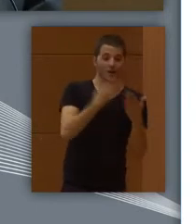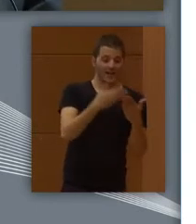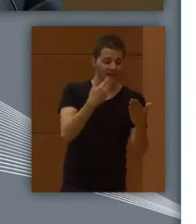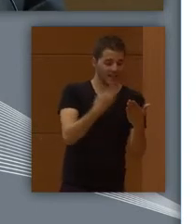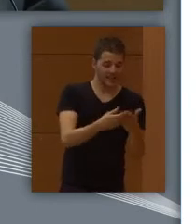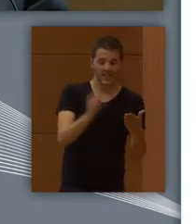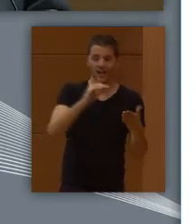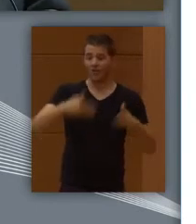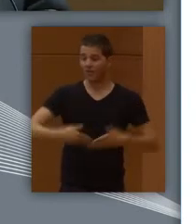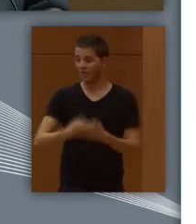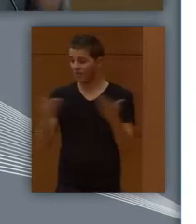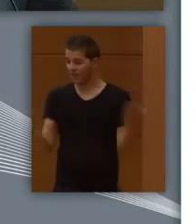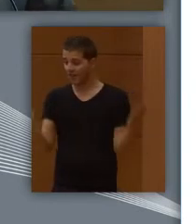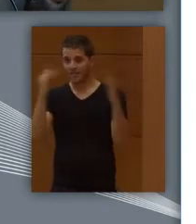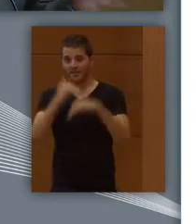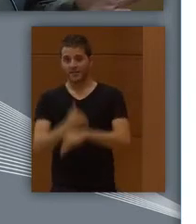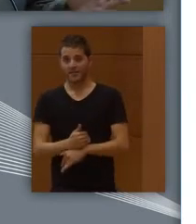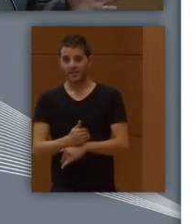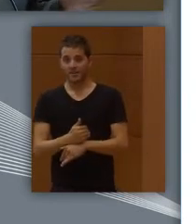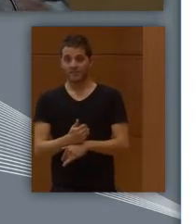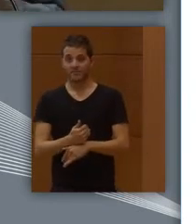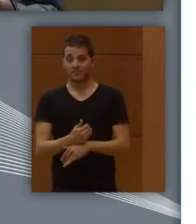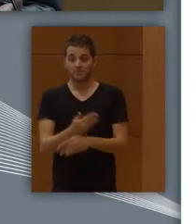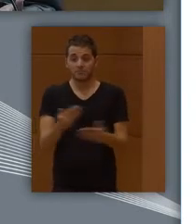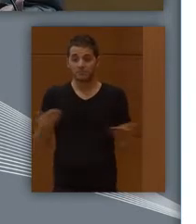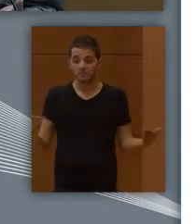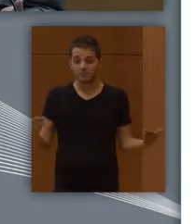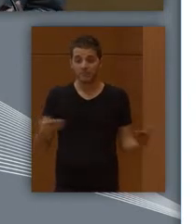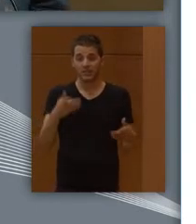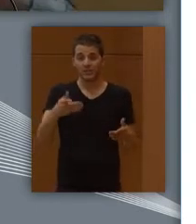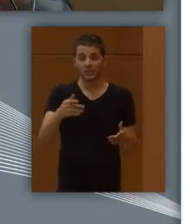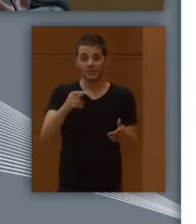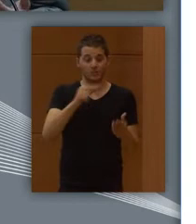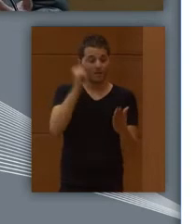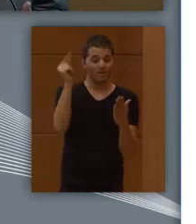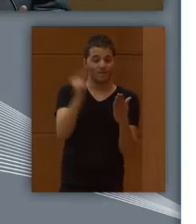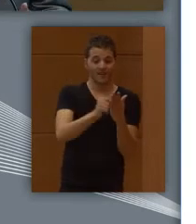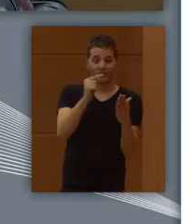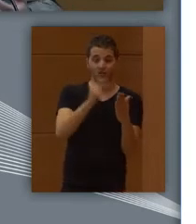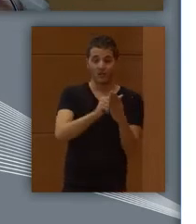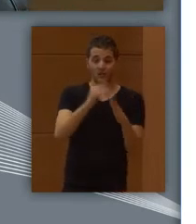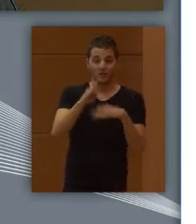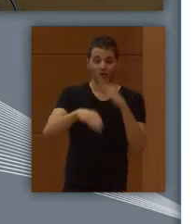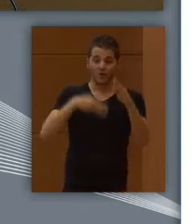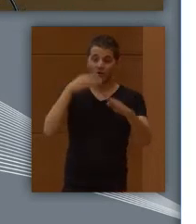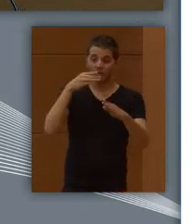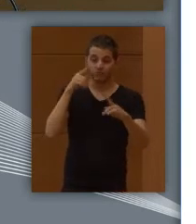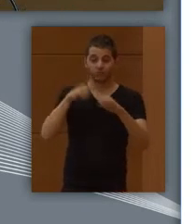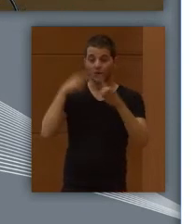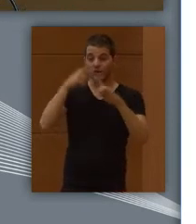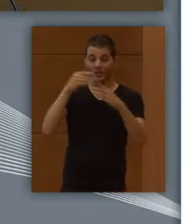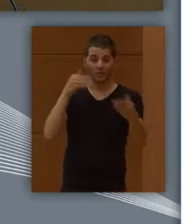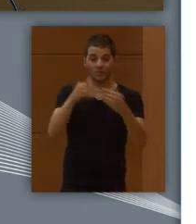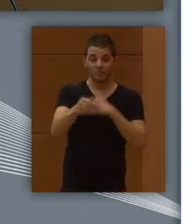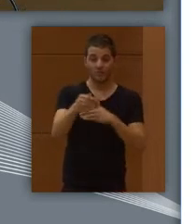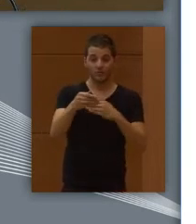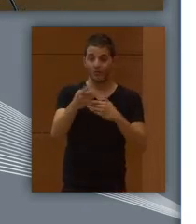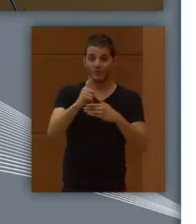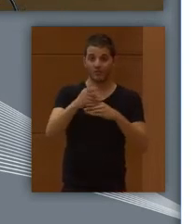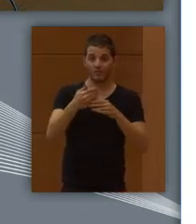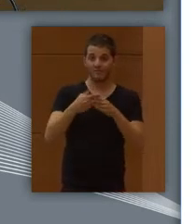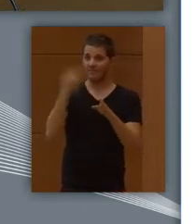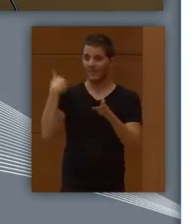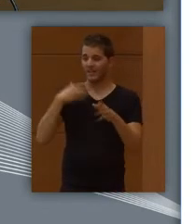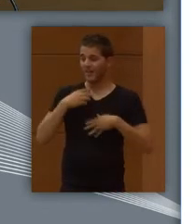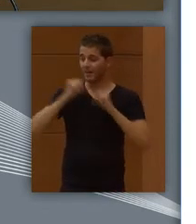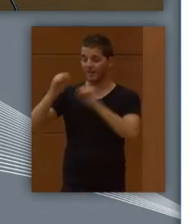garantía o fiabilidad absoluta de que así va a ser un factor determinante para que esa persona se eche atrás y o no salga de su